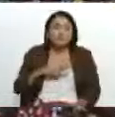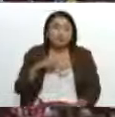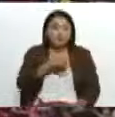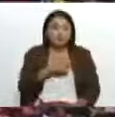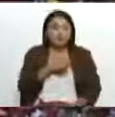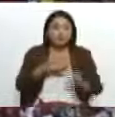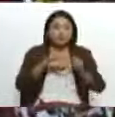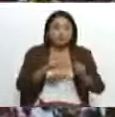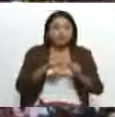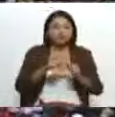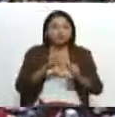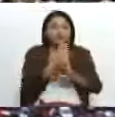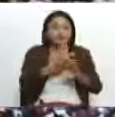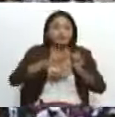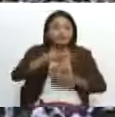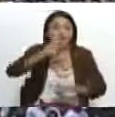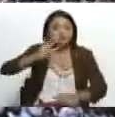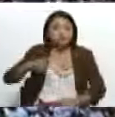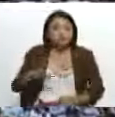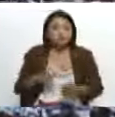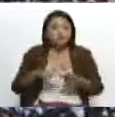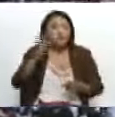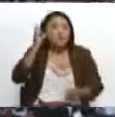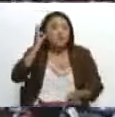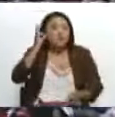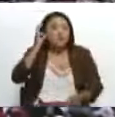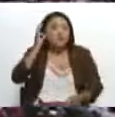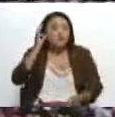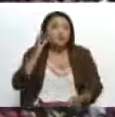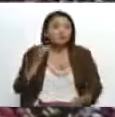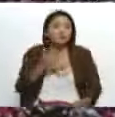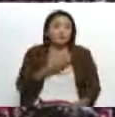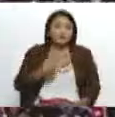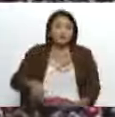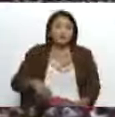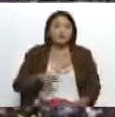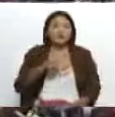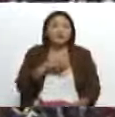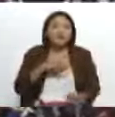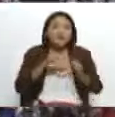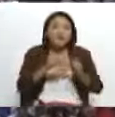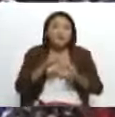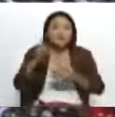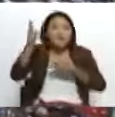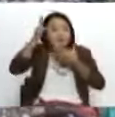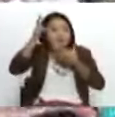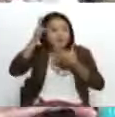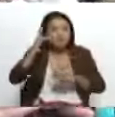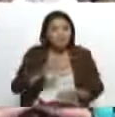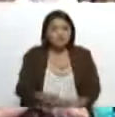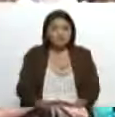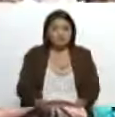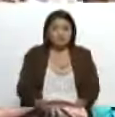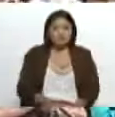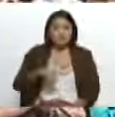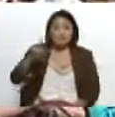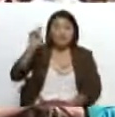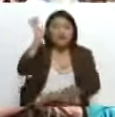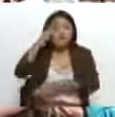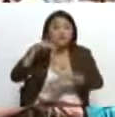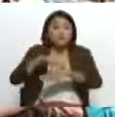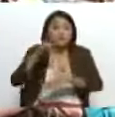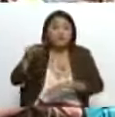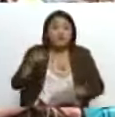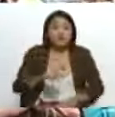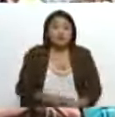Nicia Maldonado, presidenta de la Comisión Permanente de los Pueblos Indígenas. Ese Palacio Federal Legislativo